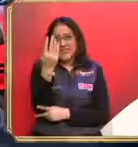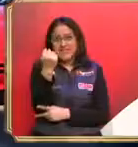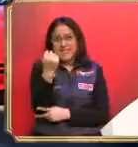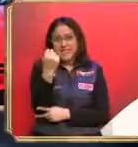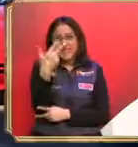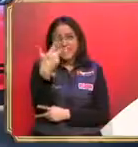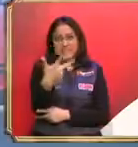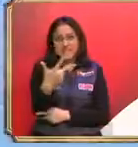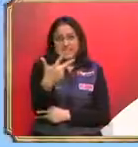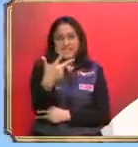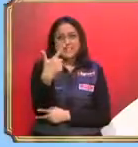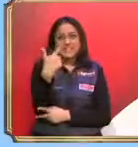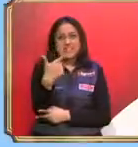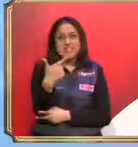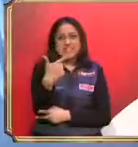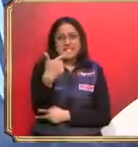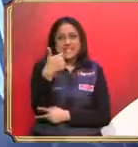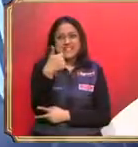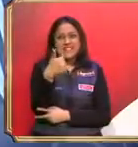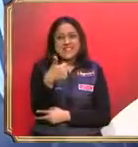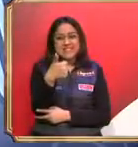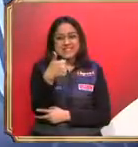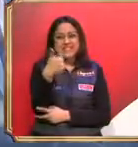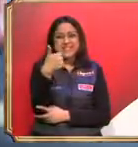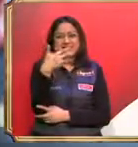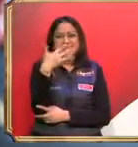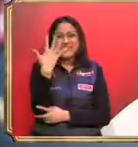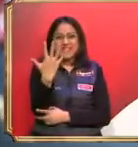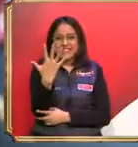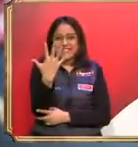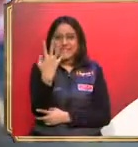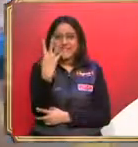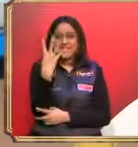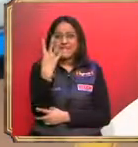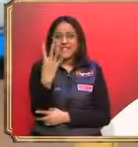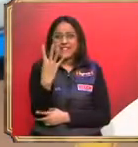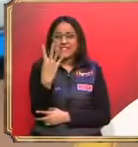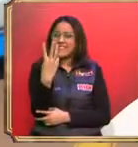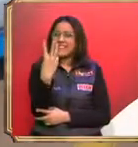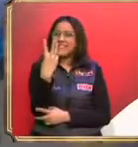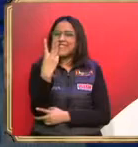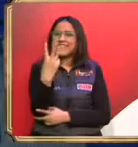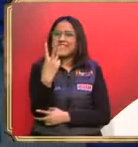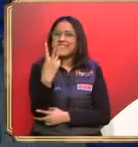8 7 6 5 4